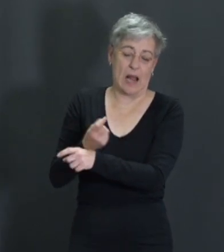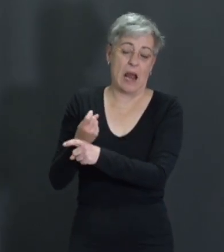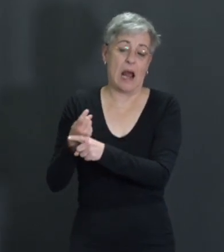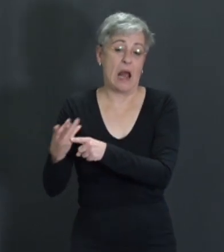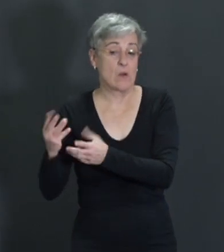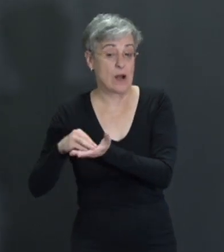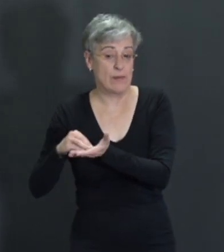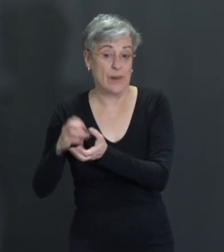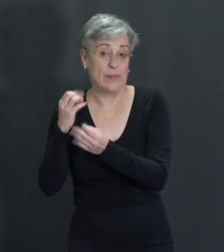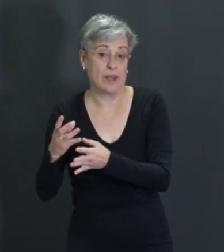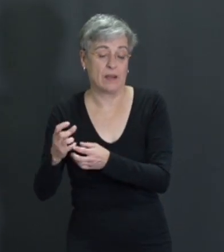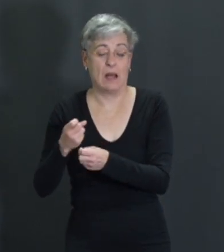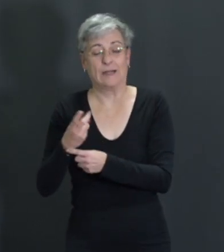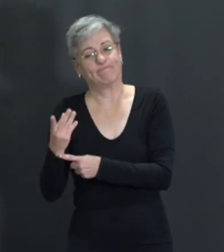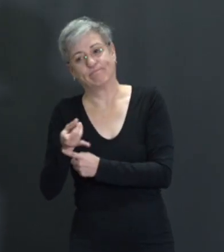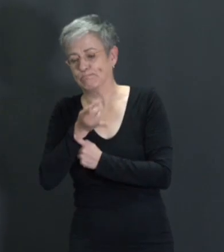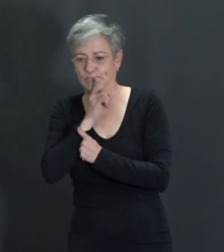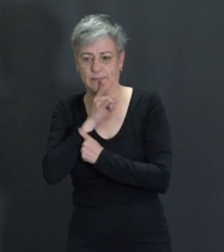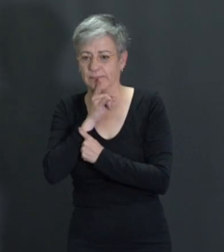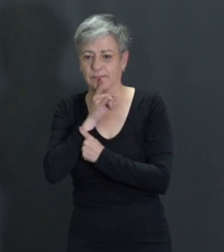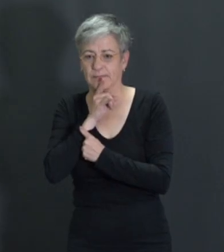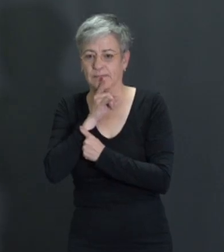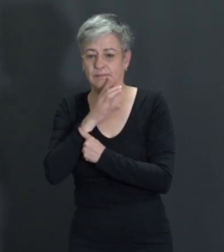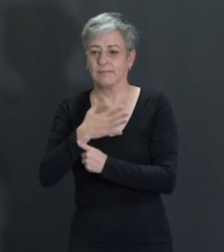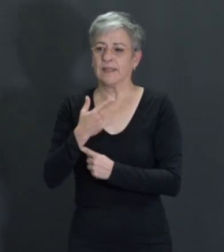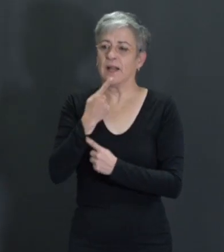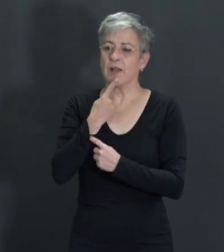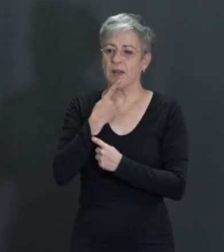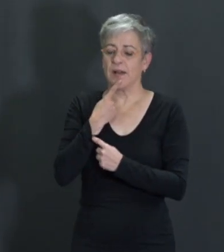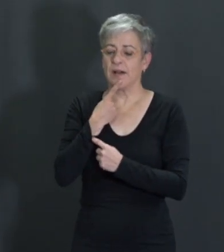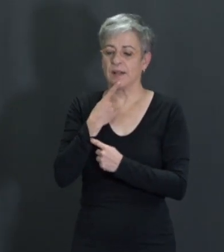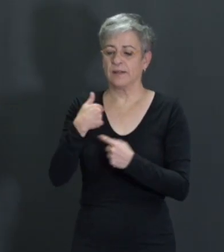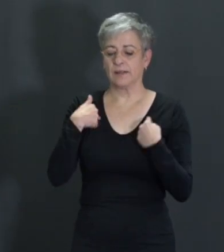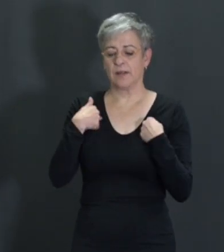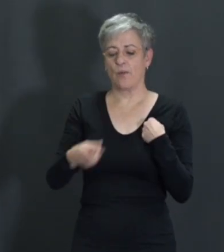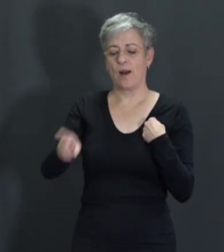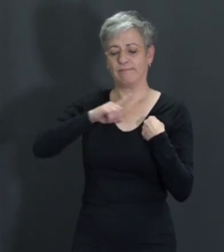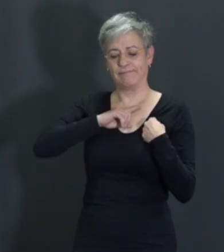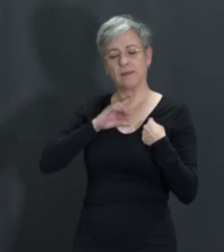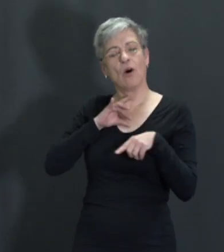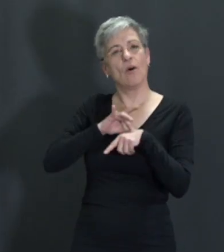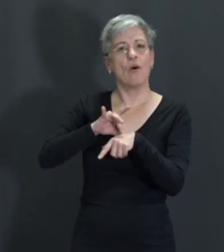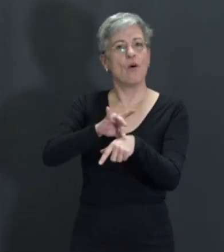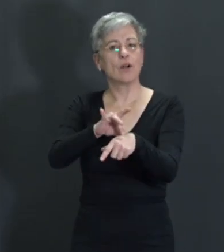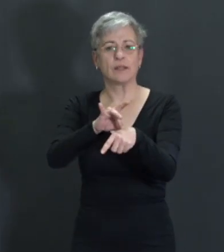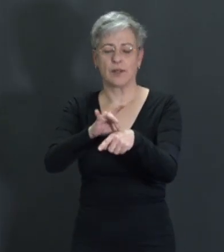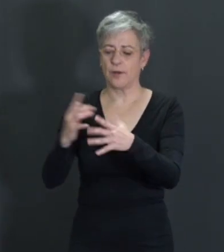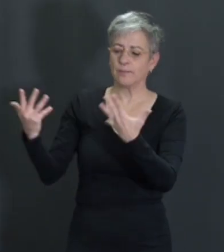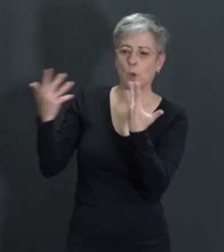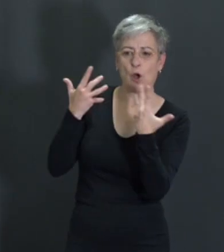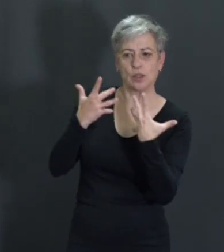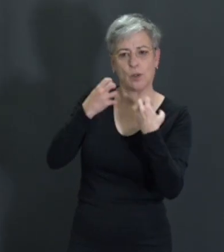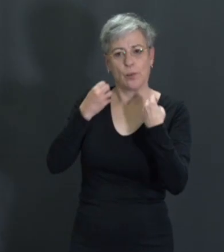sale bien y otras no. Pero quiero decir con eso que el tener una buena orientación, el tener un buen